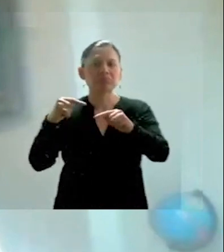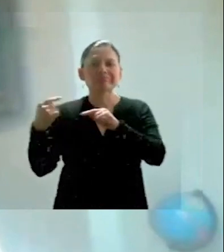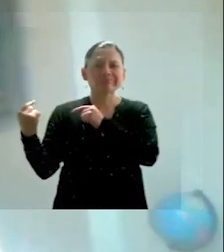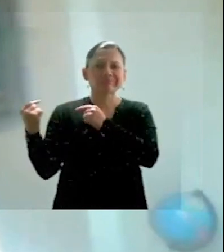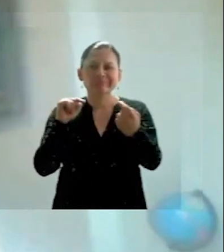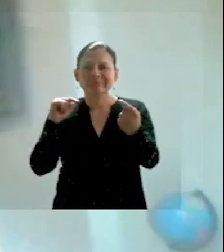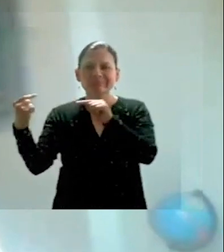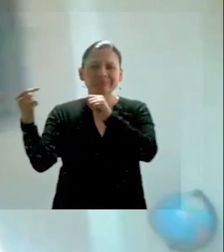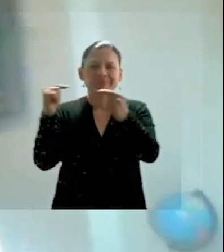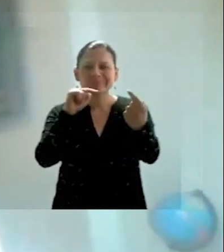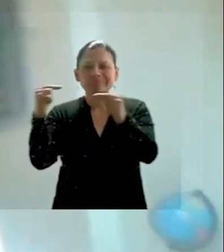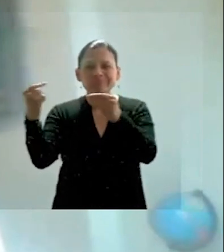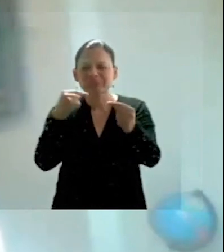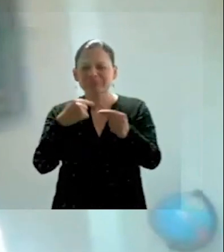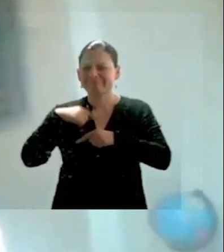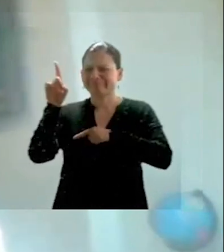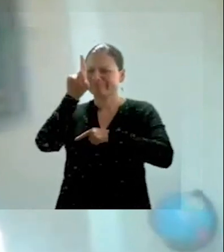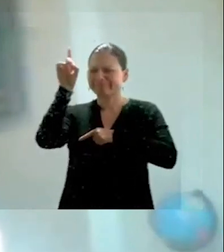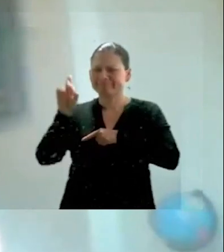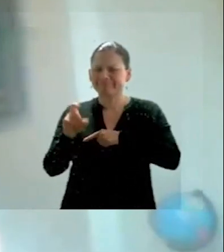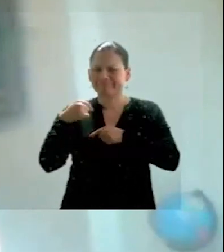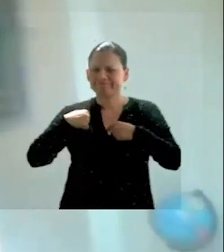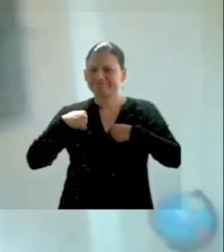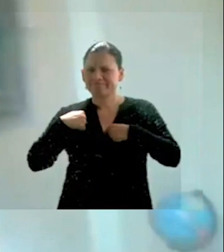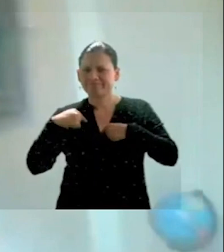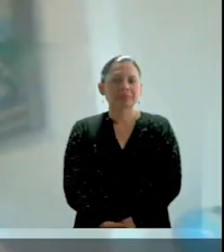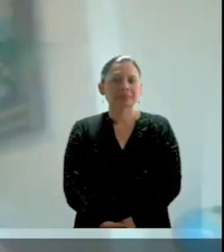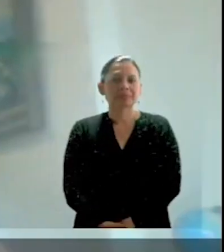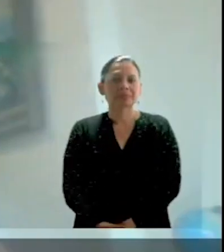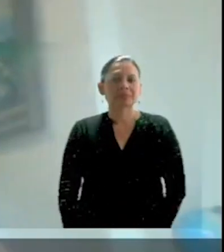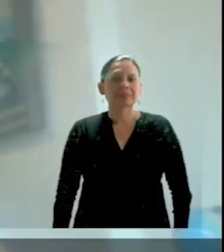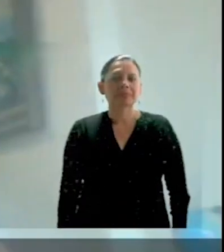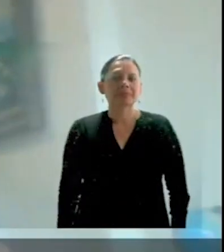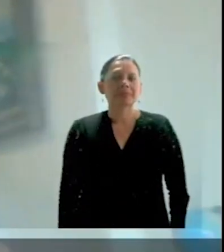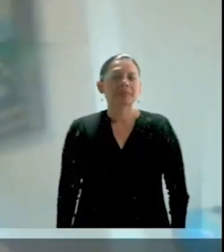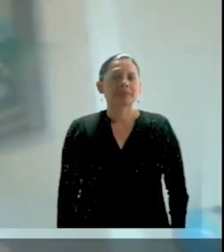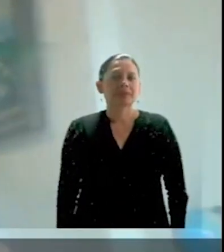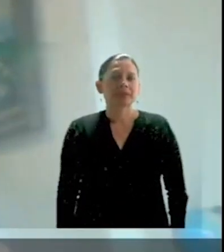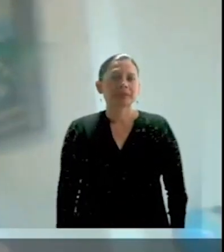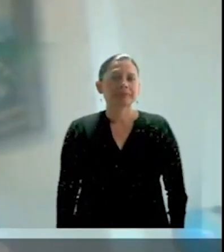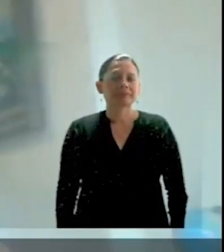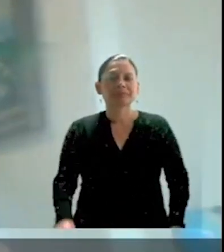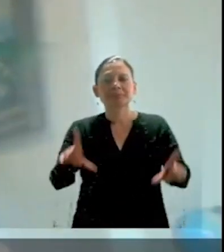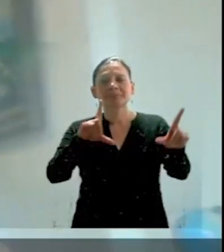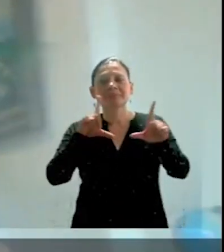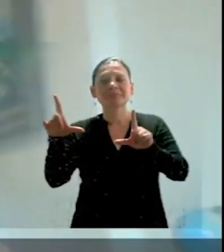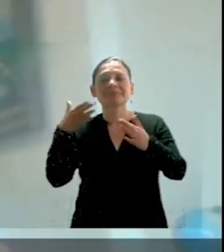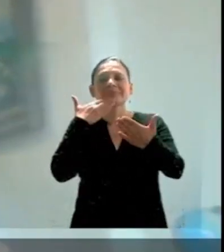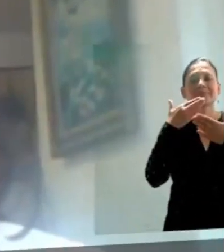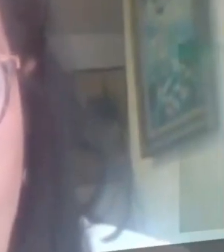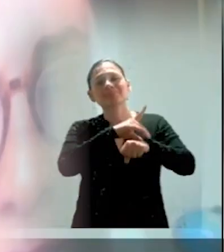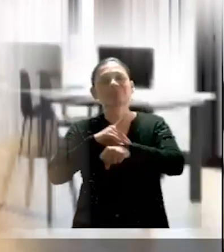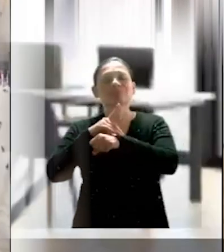la apertura al debate y a las preguntas. Listo. Muchas gracias, doctora Paz, por